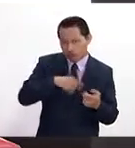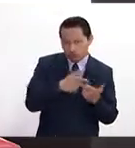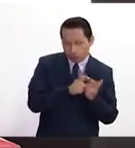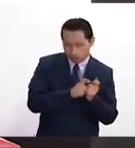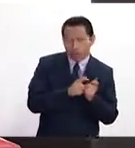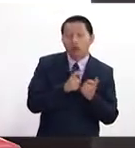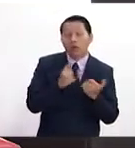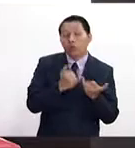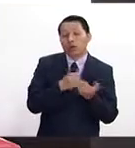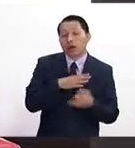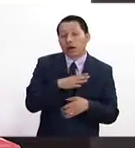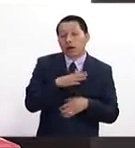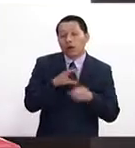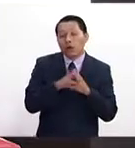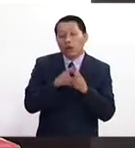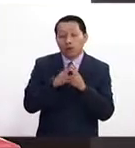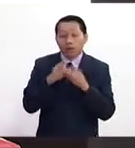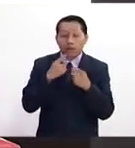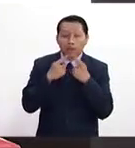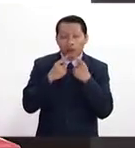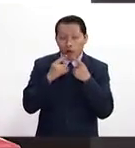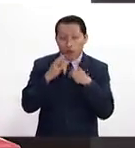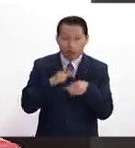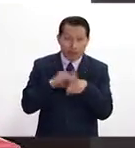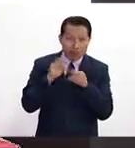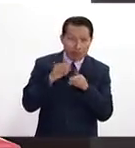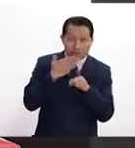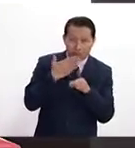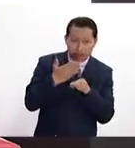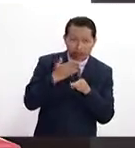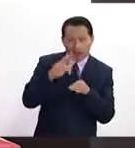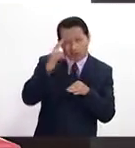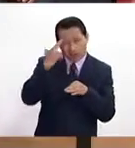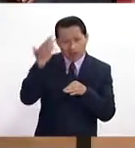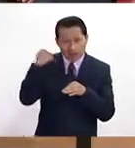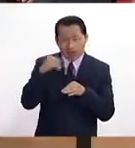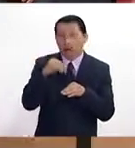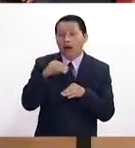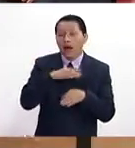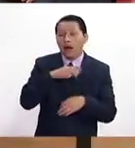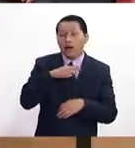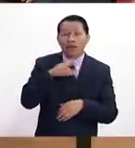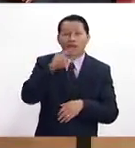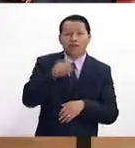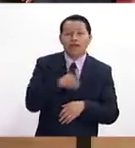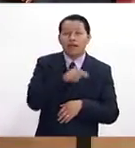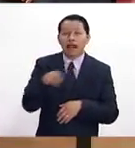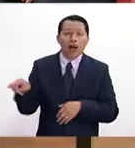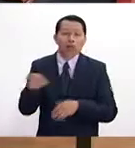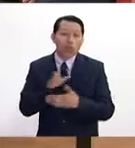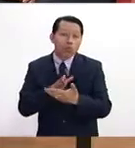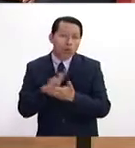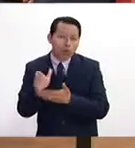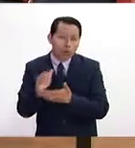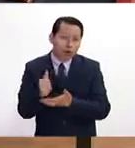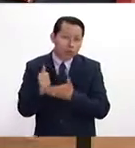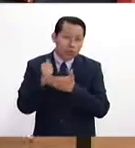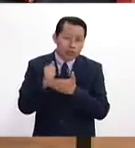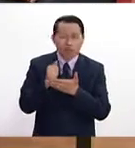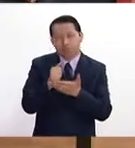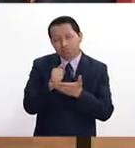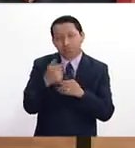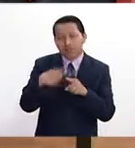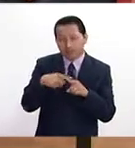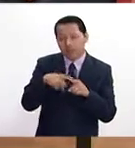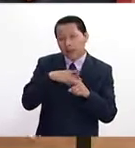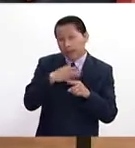También, obviamente, han habido intentos de diálogo más exitosos que otros. Podemos recordar la intercesión del Vaticano, etcétera. Entonces, este sí es un momento muy